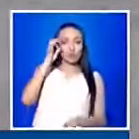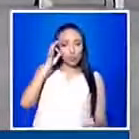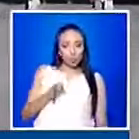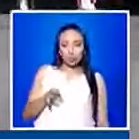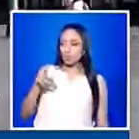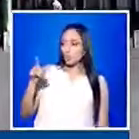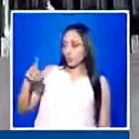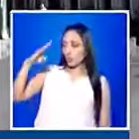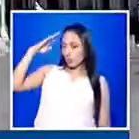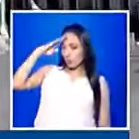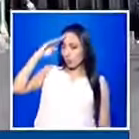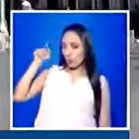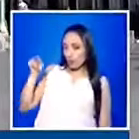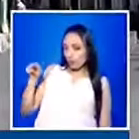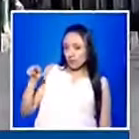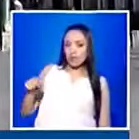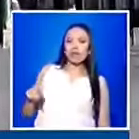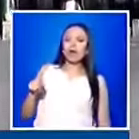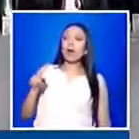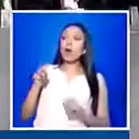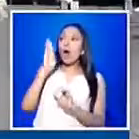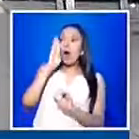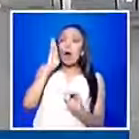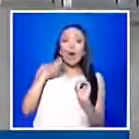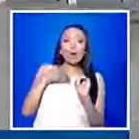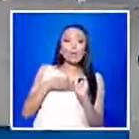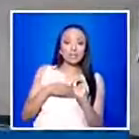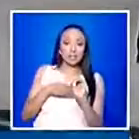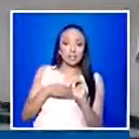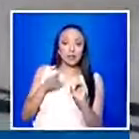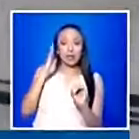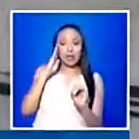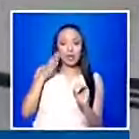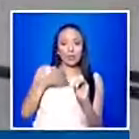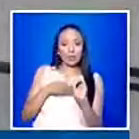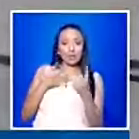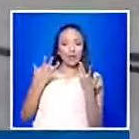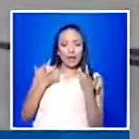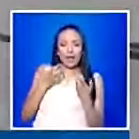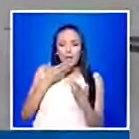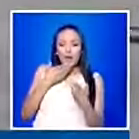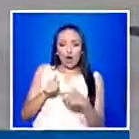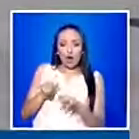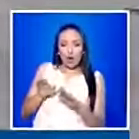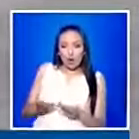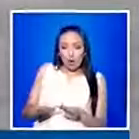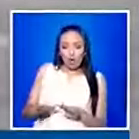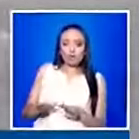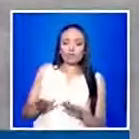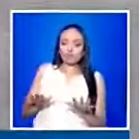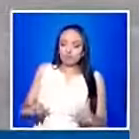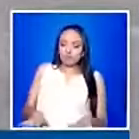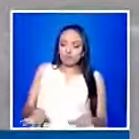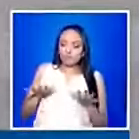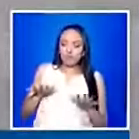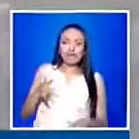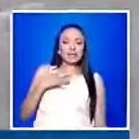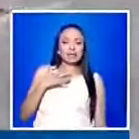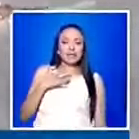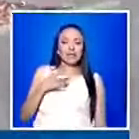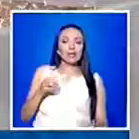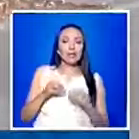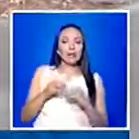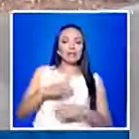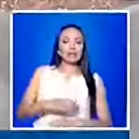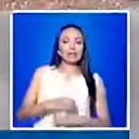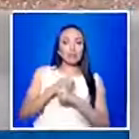Policía Nacional, que tiene como finalidad mejorar la presencia, subir la percepción de seguridad y